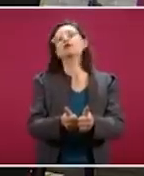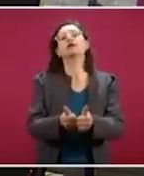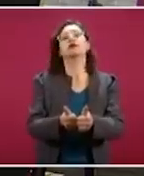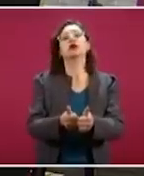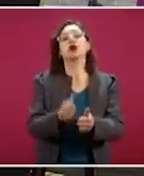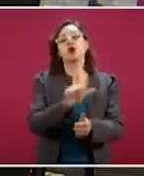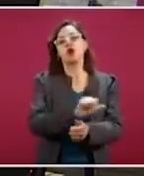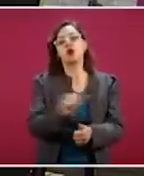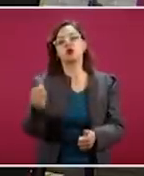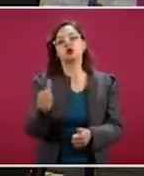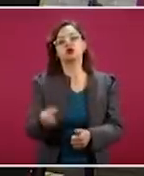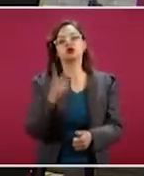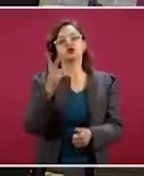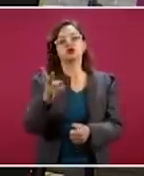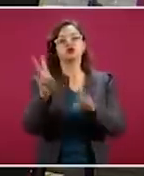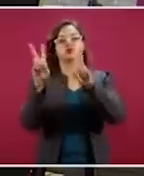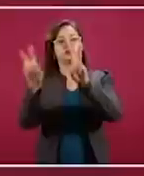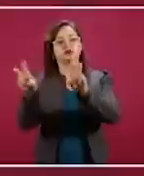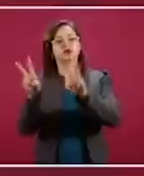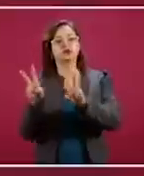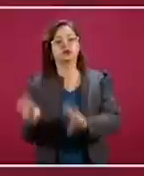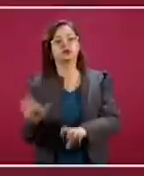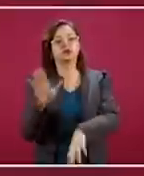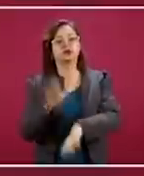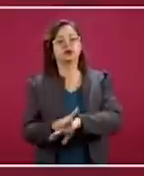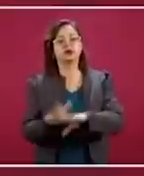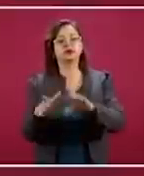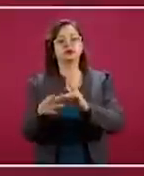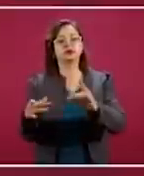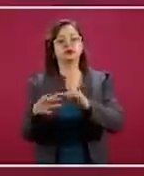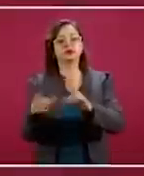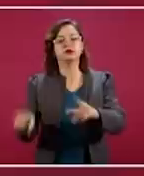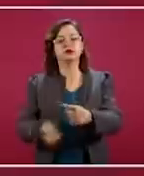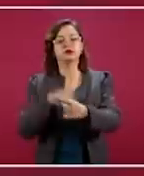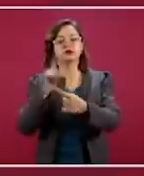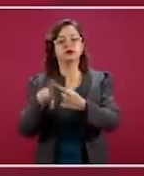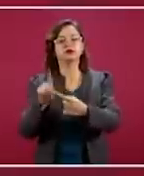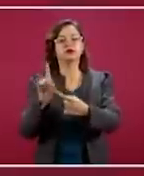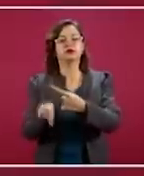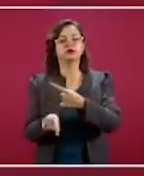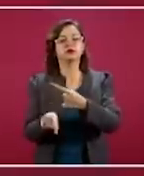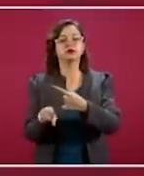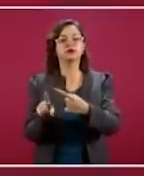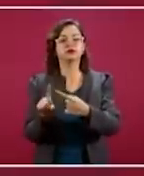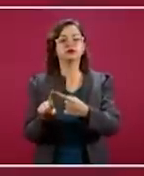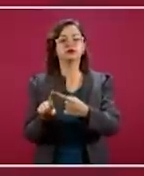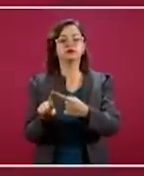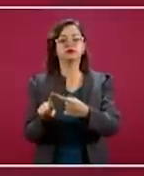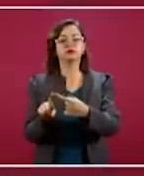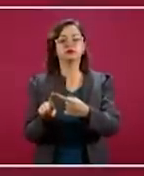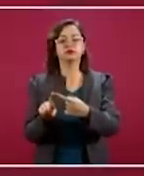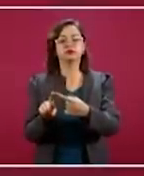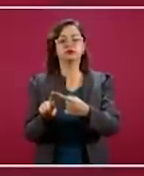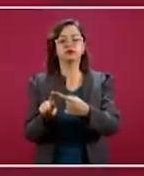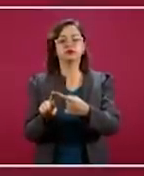dos asuntos más, uno relacionado con